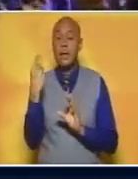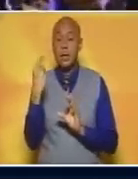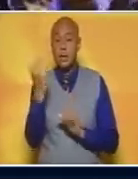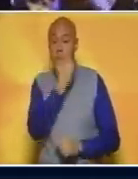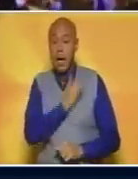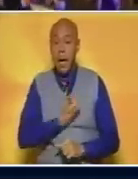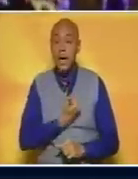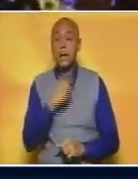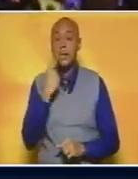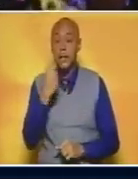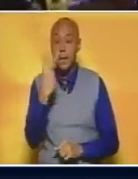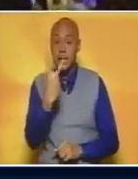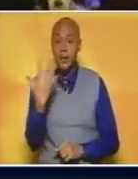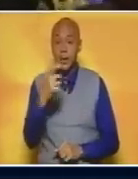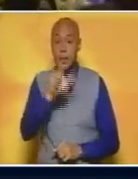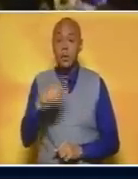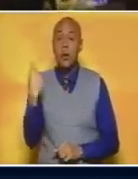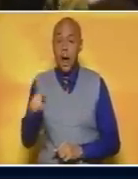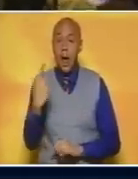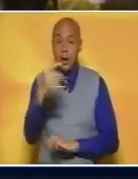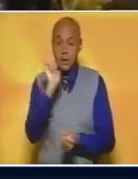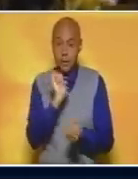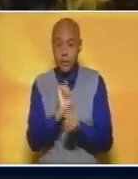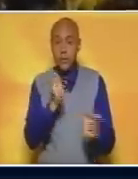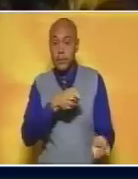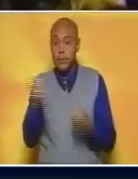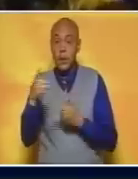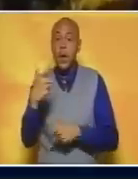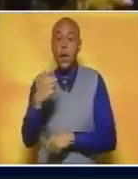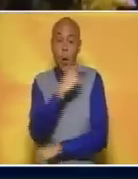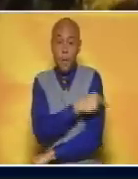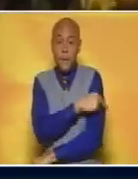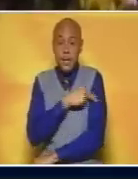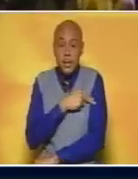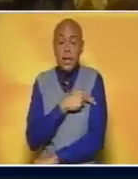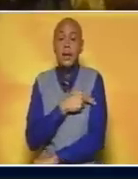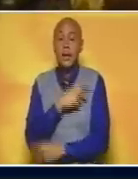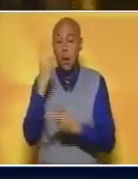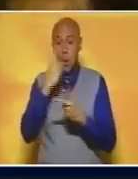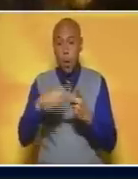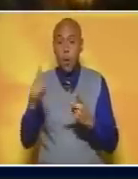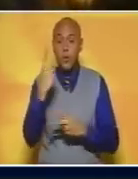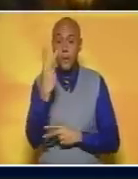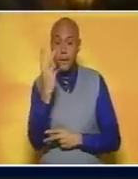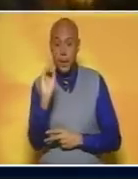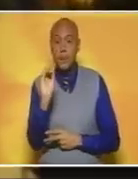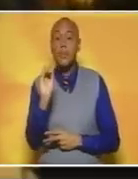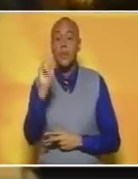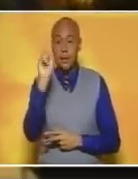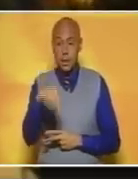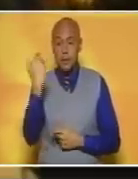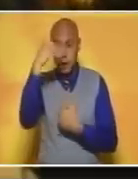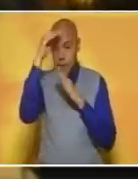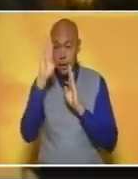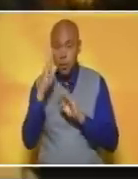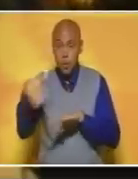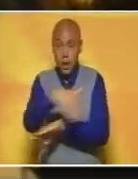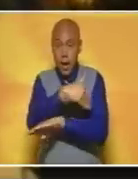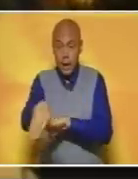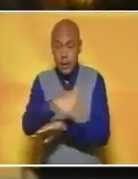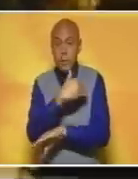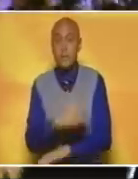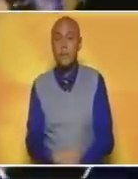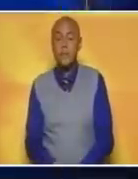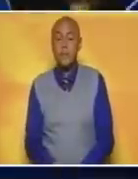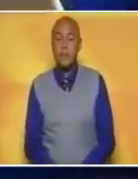Defensa Civil, 25 personas fueron trasladadas a un hospital de la zona, mientras que otras 20 fueron atendidas en las calles.